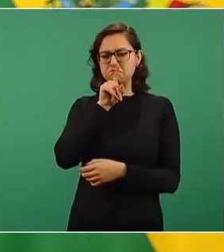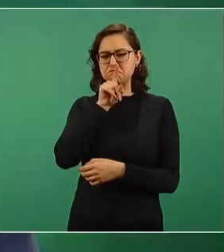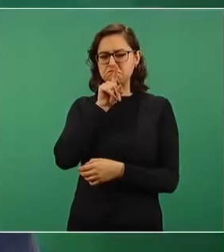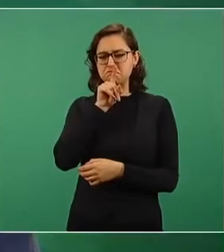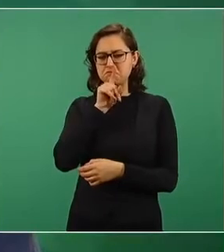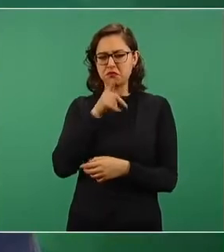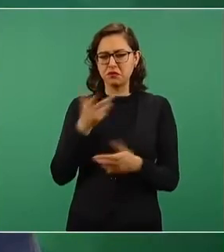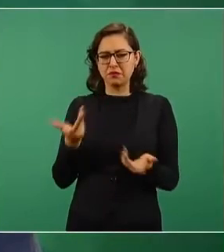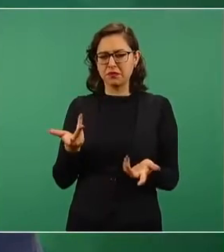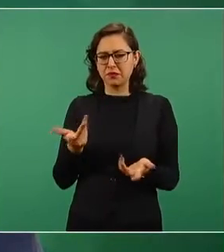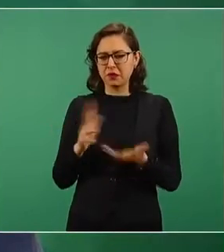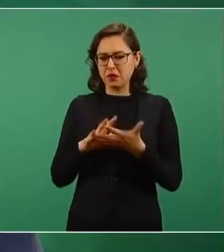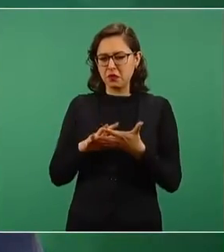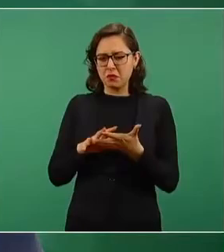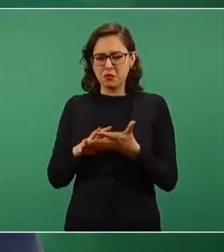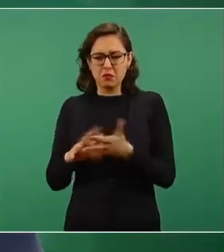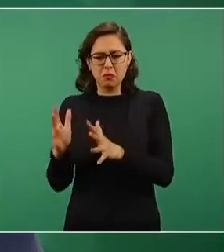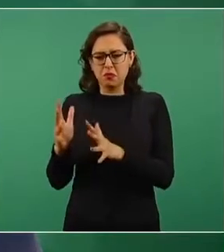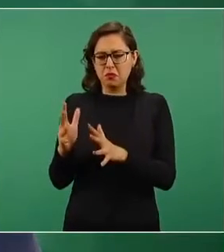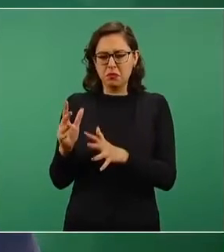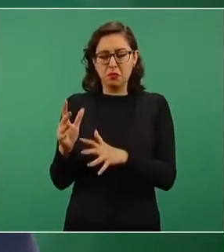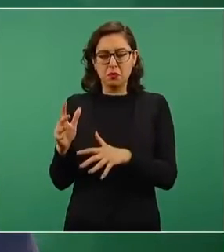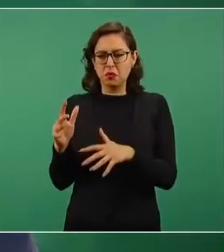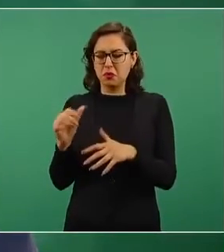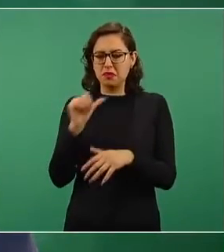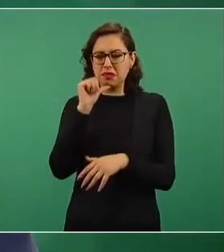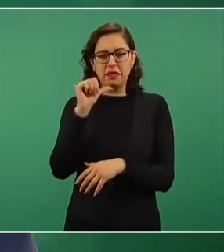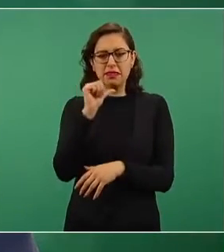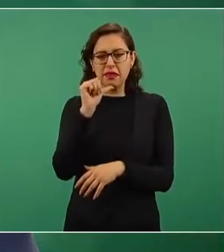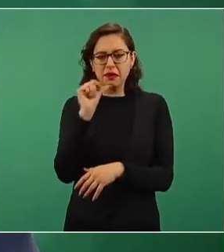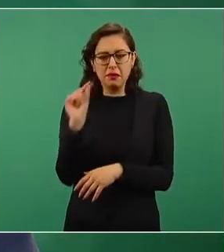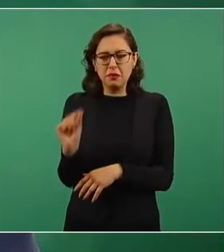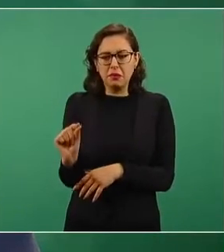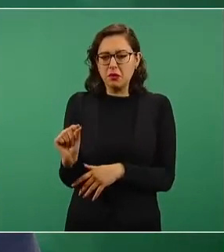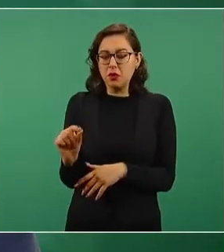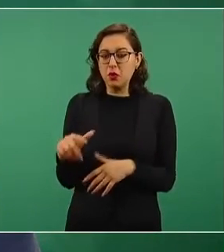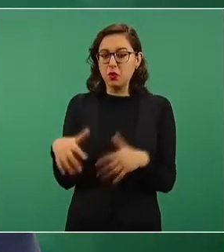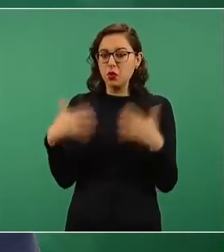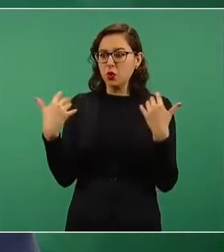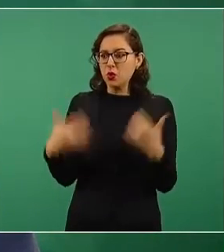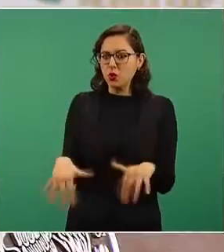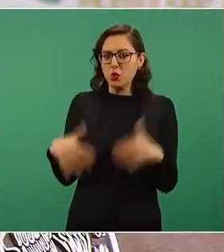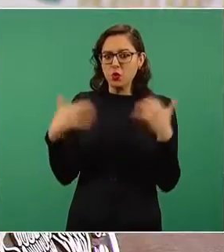Fue realmente una hazaña del pueblo de Bolivia.